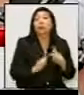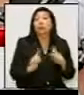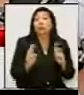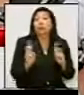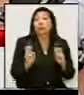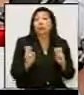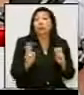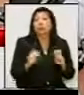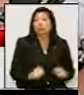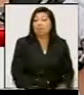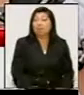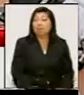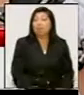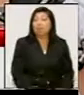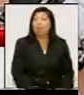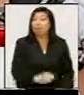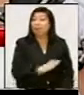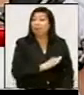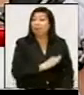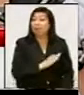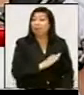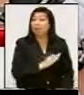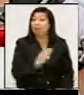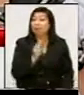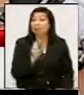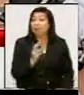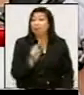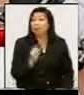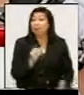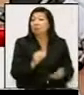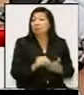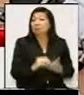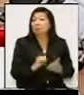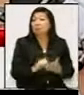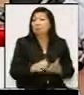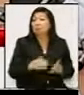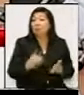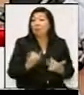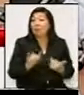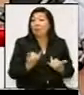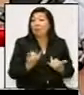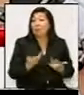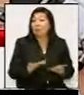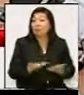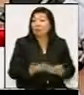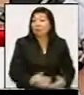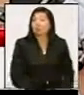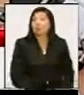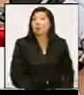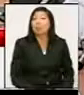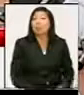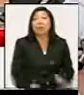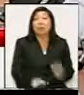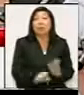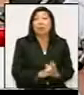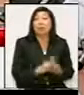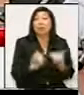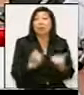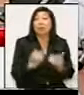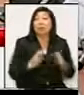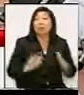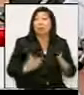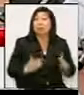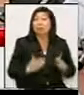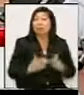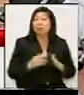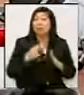debemos de repente fiscalizar o observar con mayor detenimiento, también para eso estamos, ¿no? Para tomar nota de que, como por ejemplo en este tema del santuario,